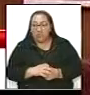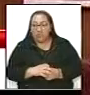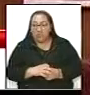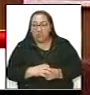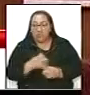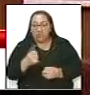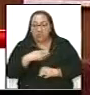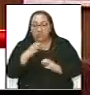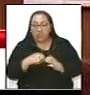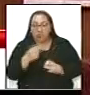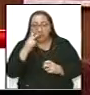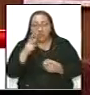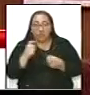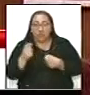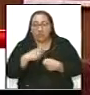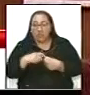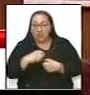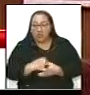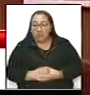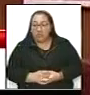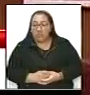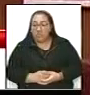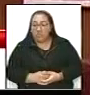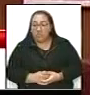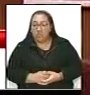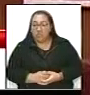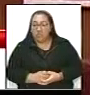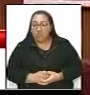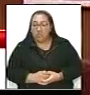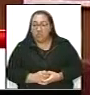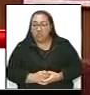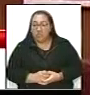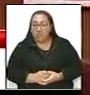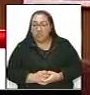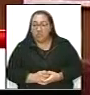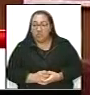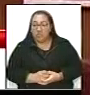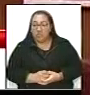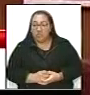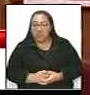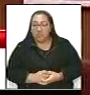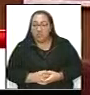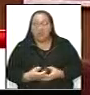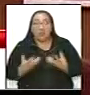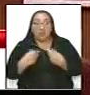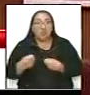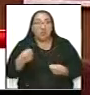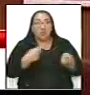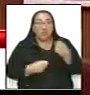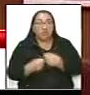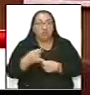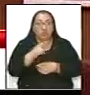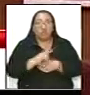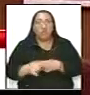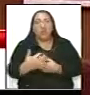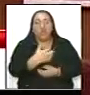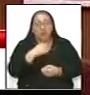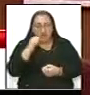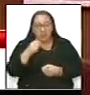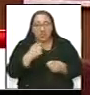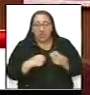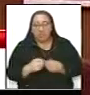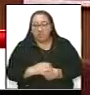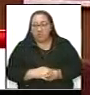proyecto, y van a ver cómo van a participar auspiciadores, empresas que van a invertir, porque van a tener utilidad. Ese es el